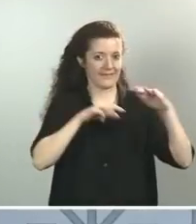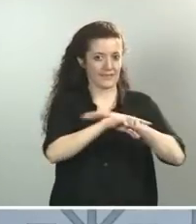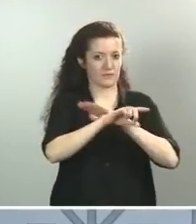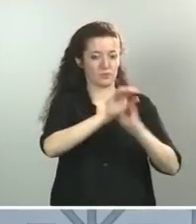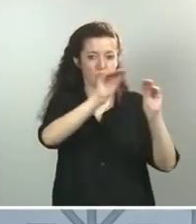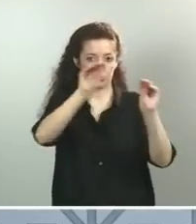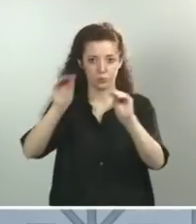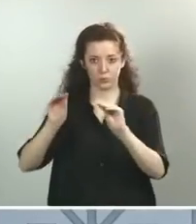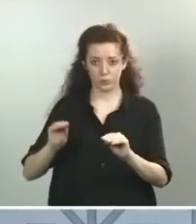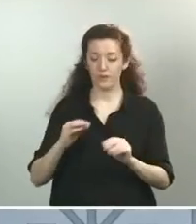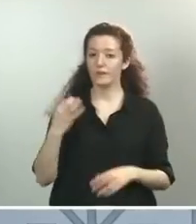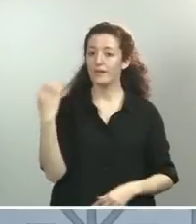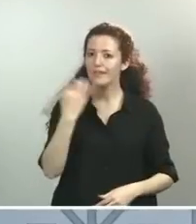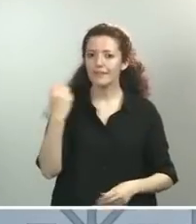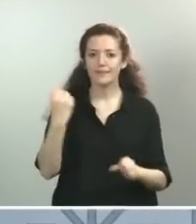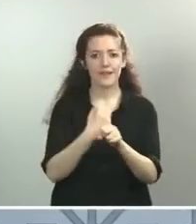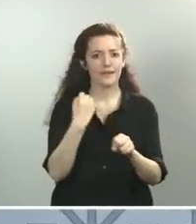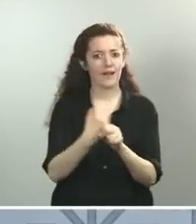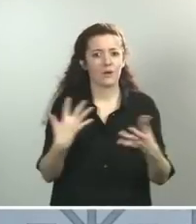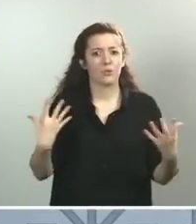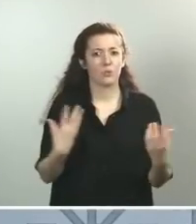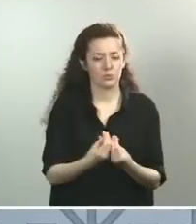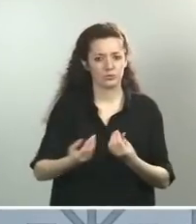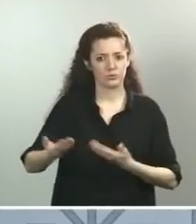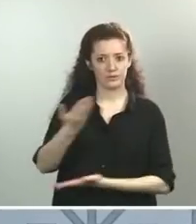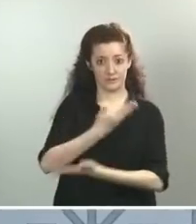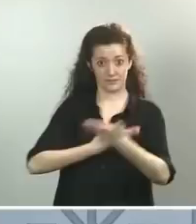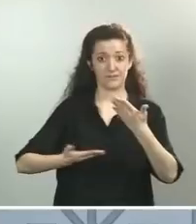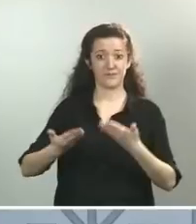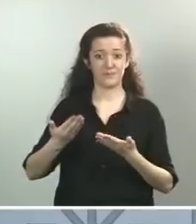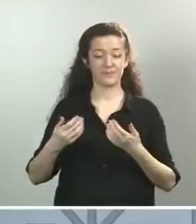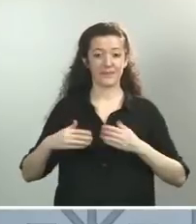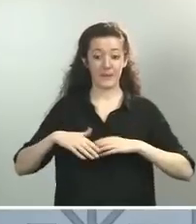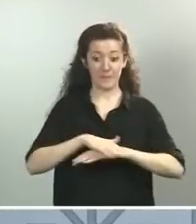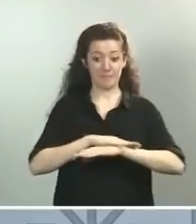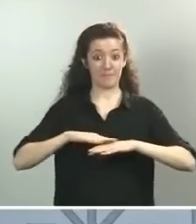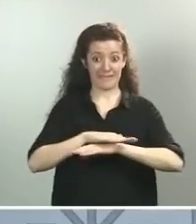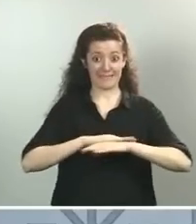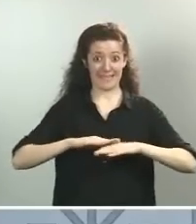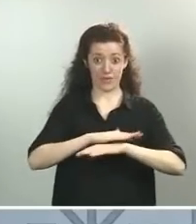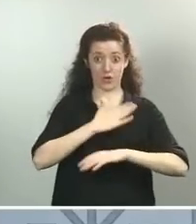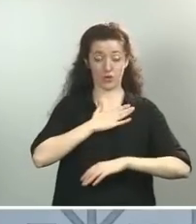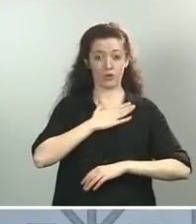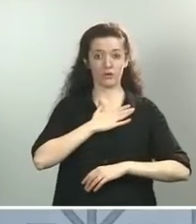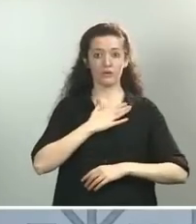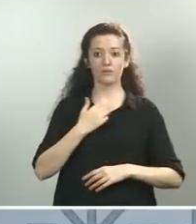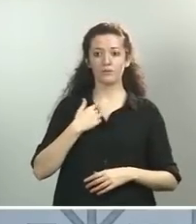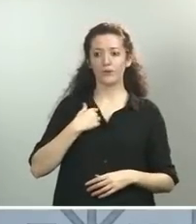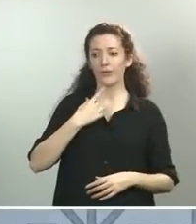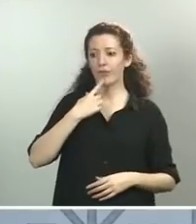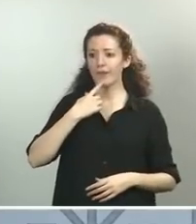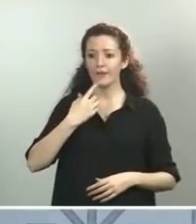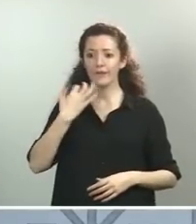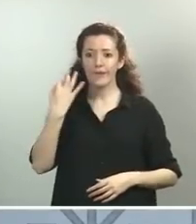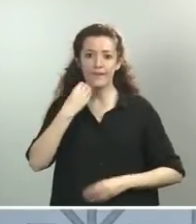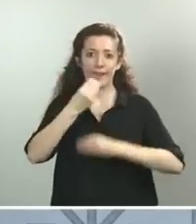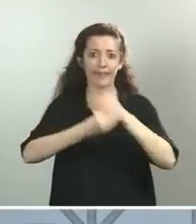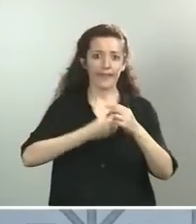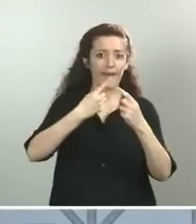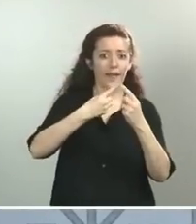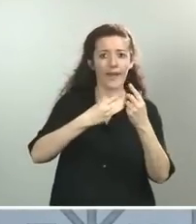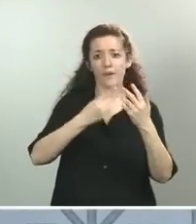podemos ni debemos, desde o ministerio, dizer que é o que hai que facer, porque, finalmente, os que teñen que facerlo en concreto